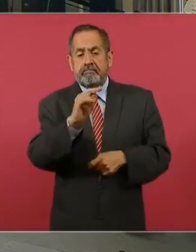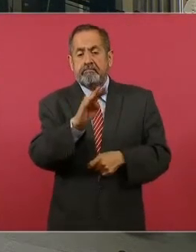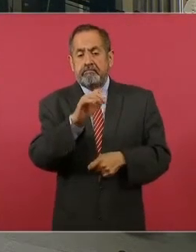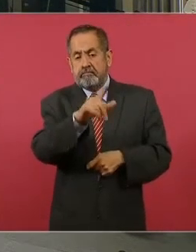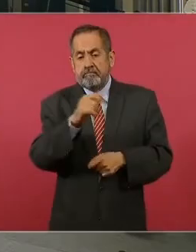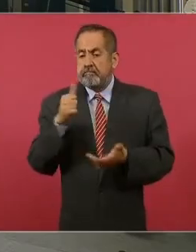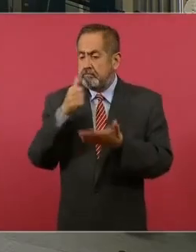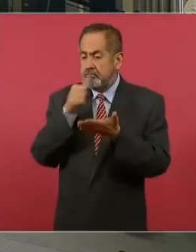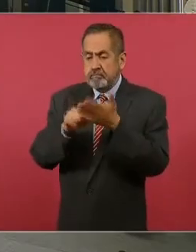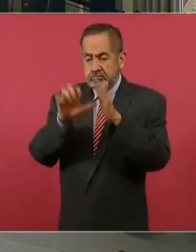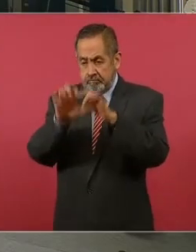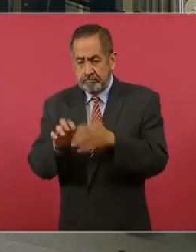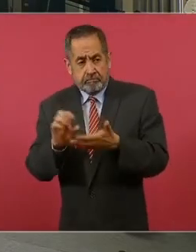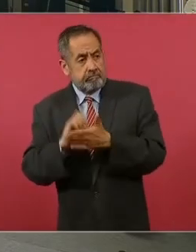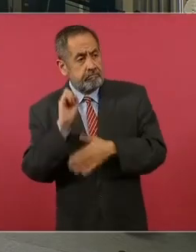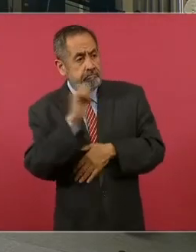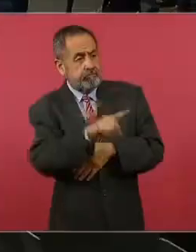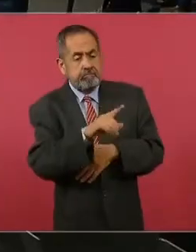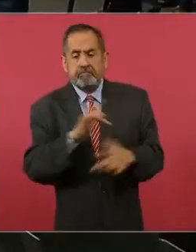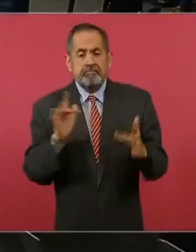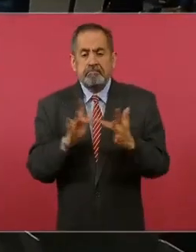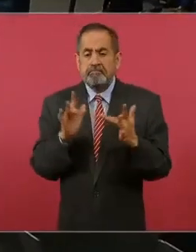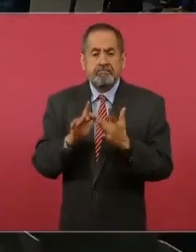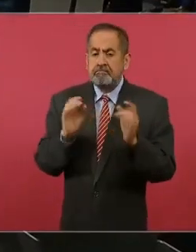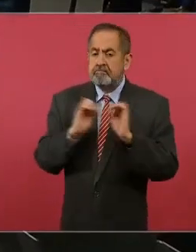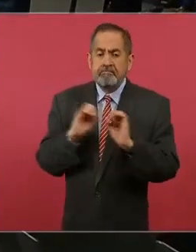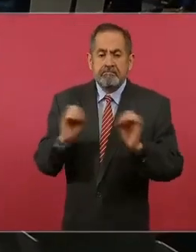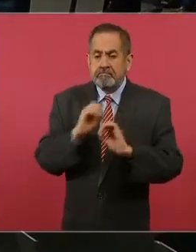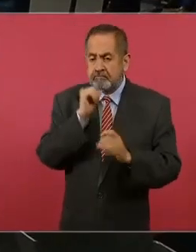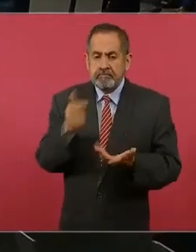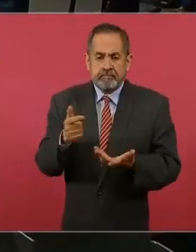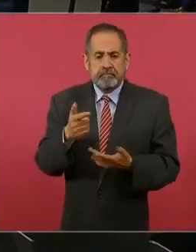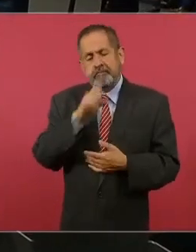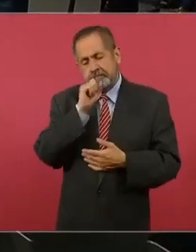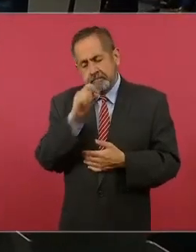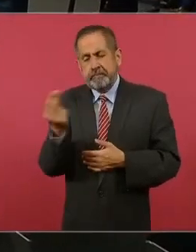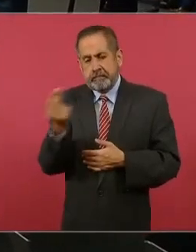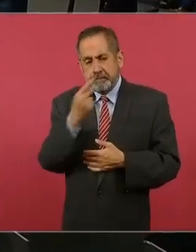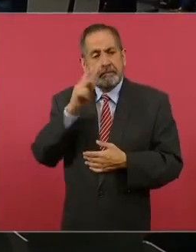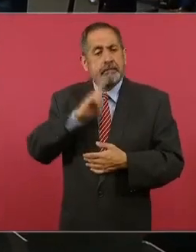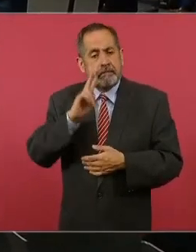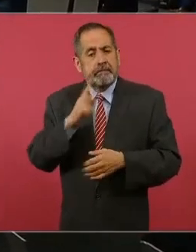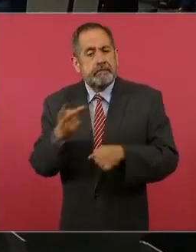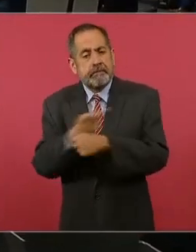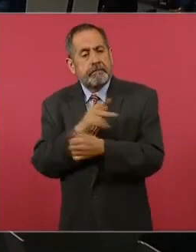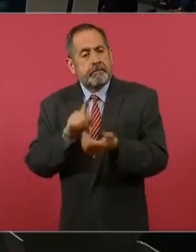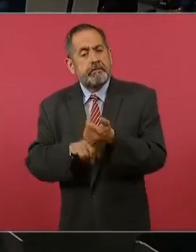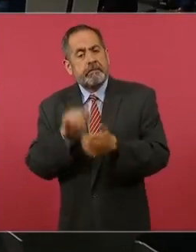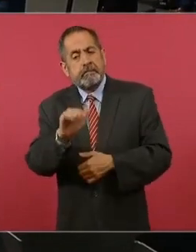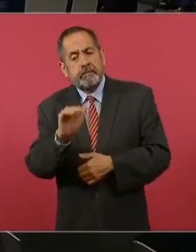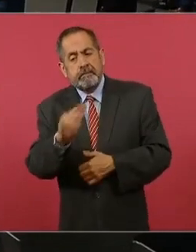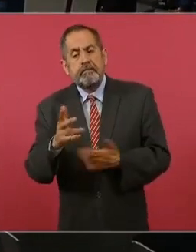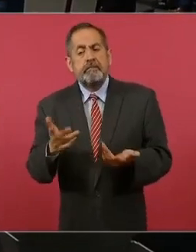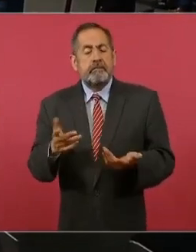mandó oficio, pero no se ha realizado algún contacto con el instituto, por lo que también se requiere dar seguimiento a este asunto